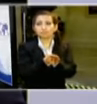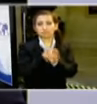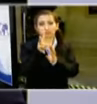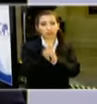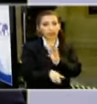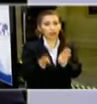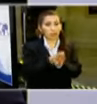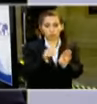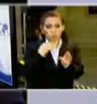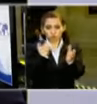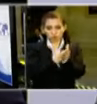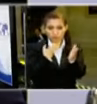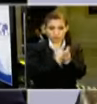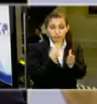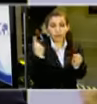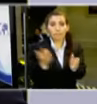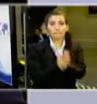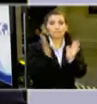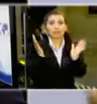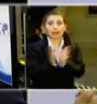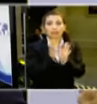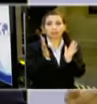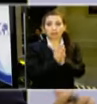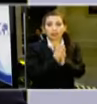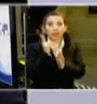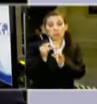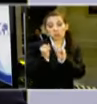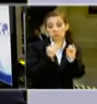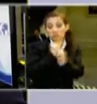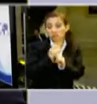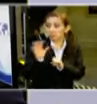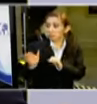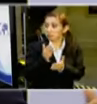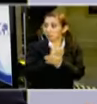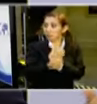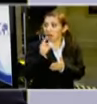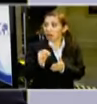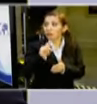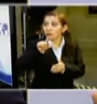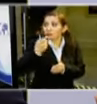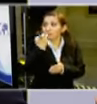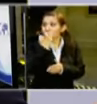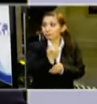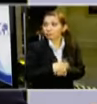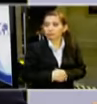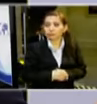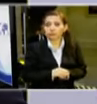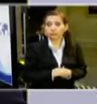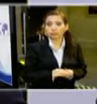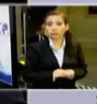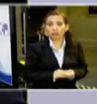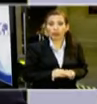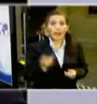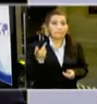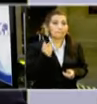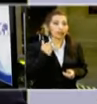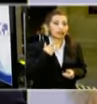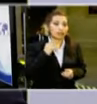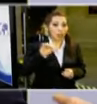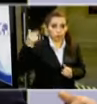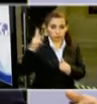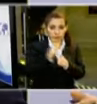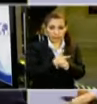es crítica, una participación de cooperación internacional, y no se trata de eso. Política exterior